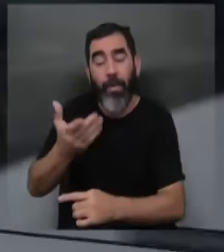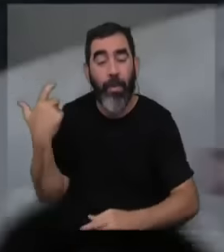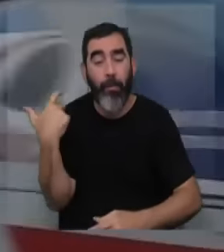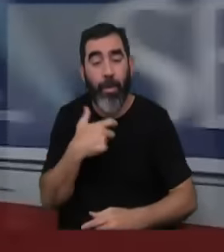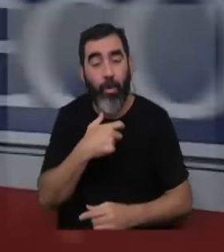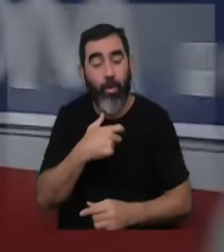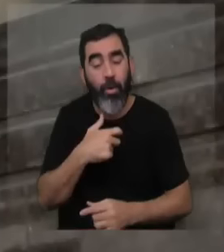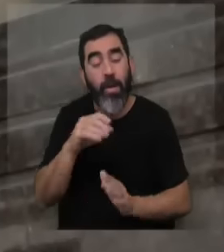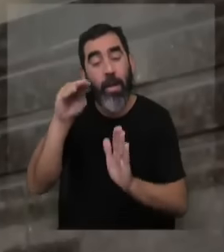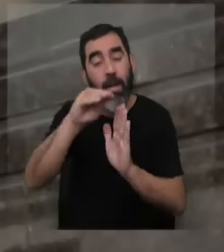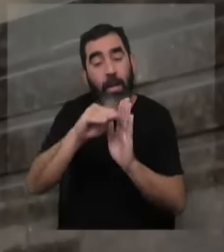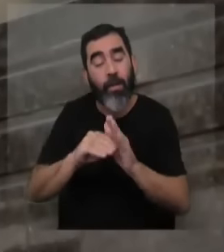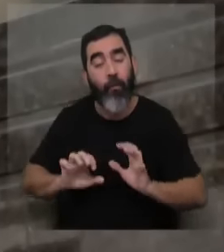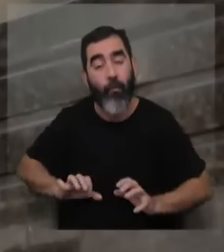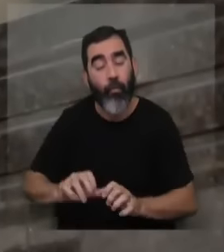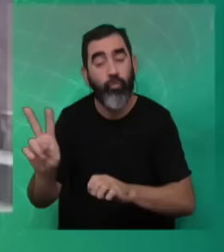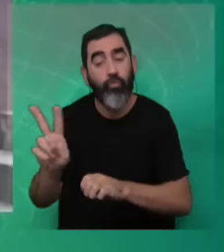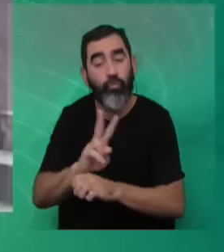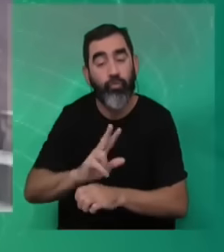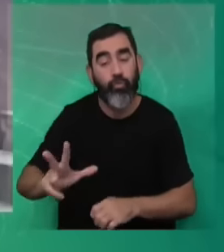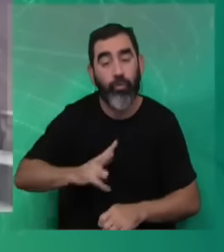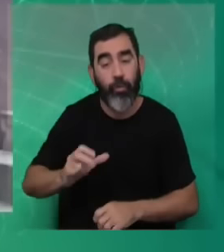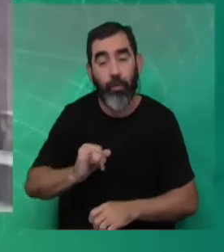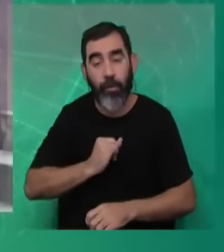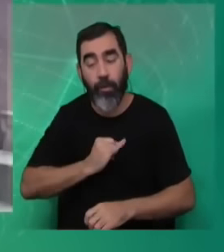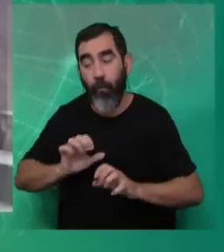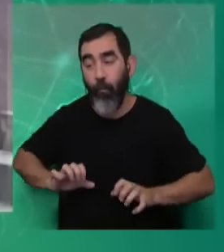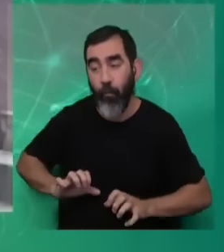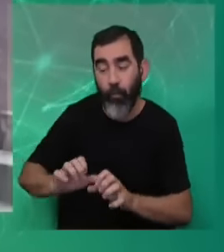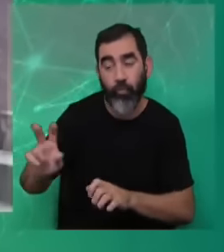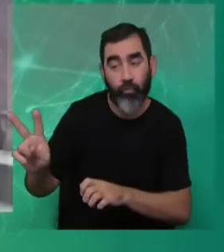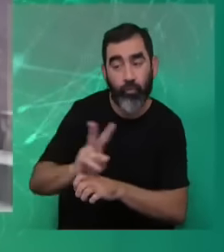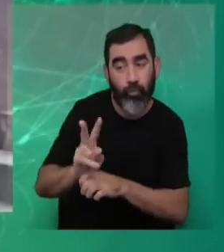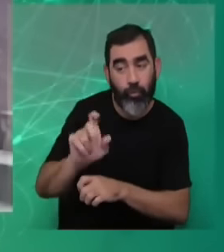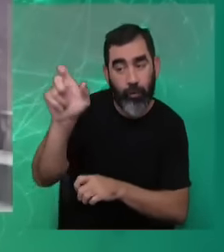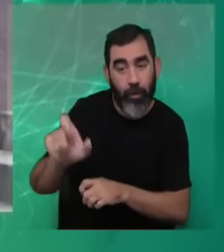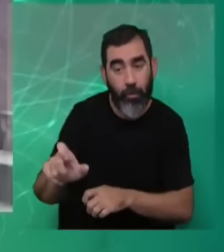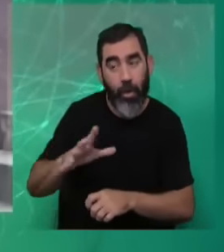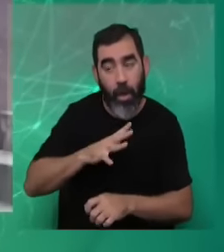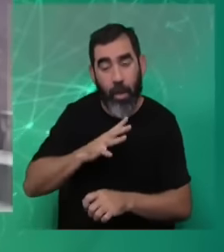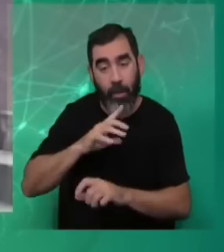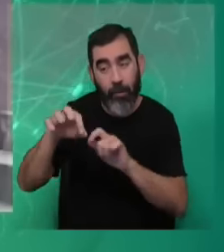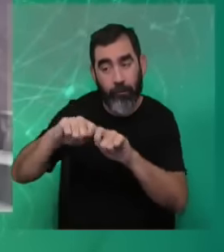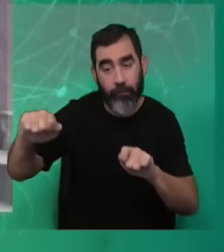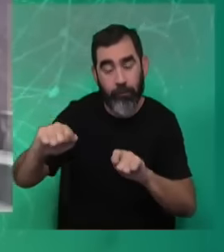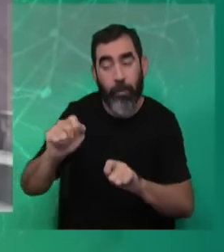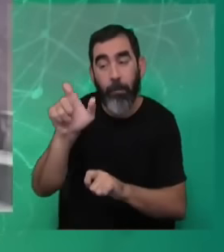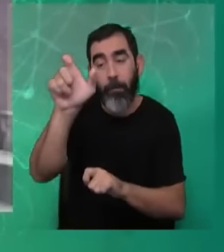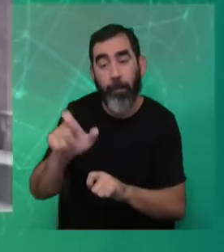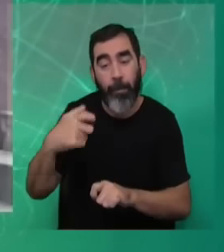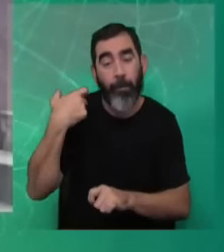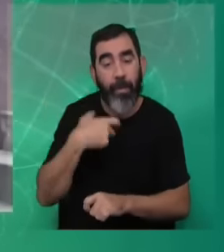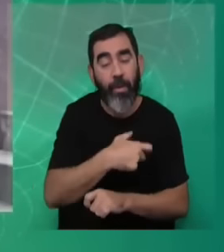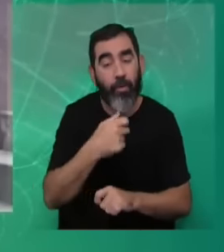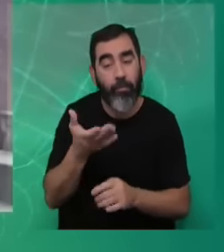lista de funcionario de la empresa de seguridad privada e identificar si un funcionario de la empresa de seguridad privada portaba arnés peñarol va a ser intimado a través de la fiscalía